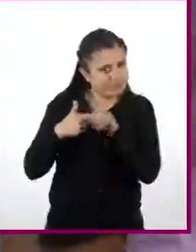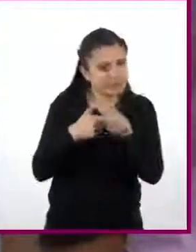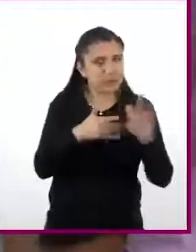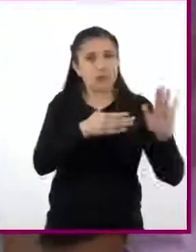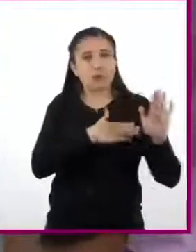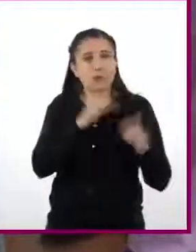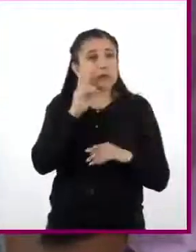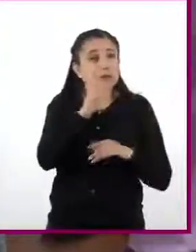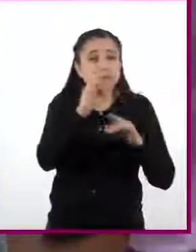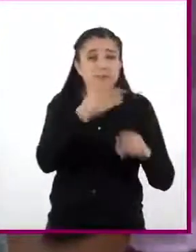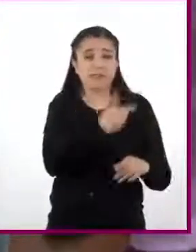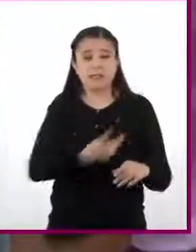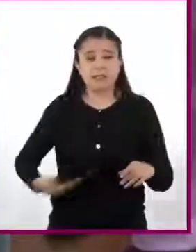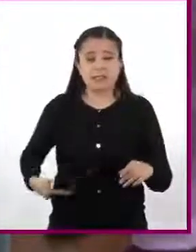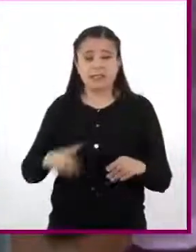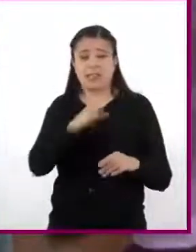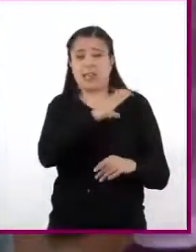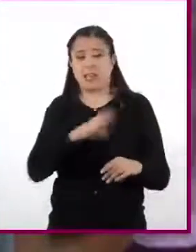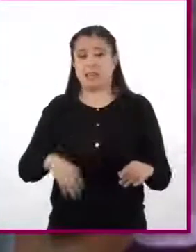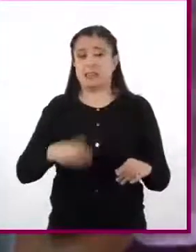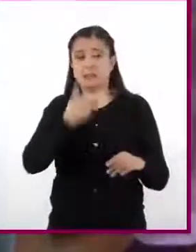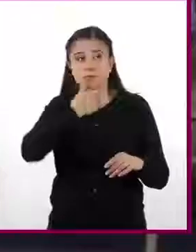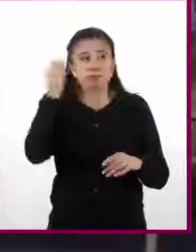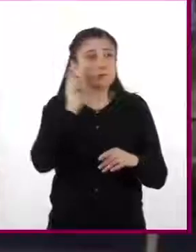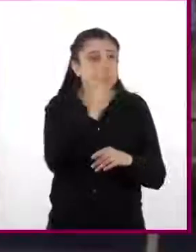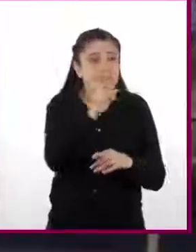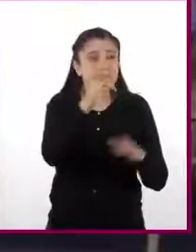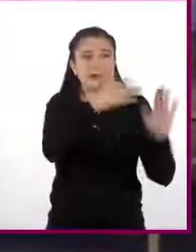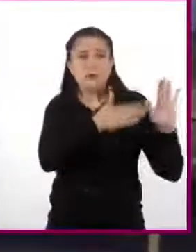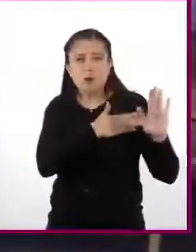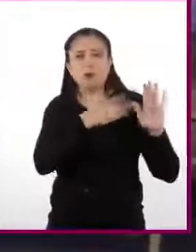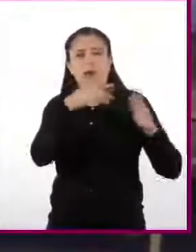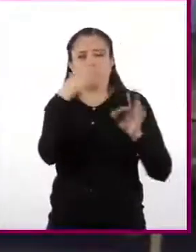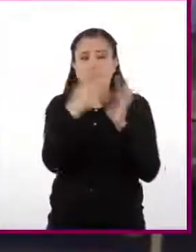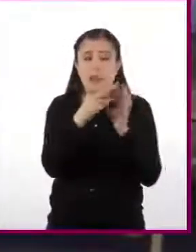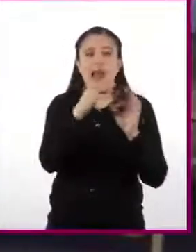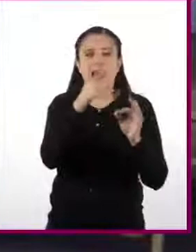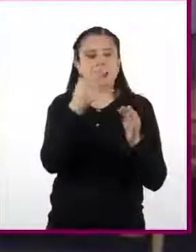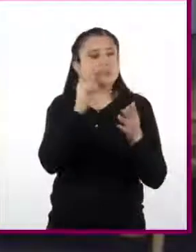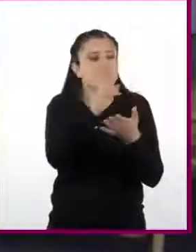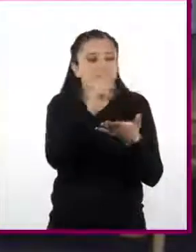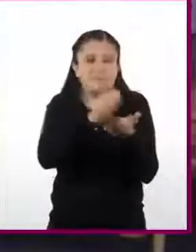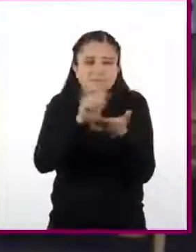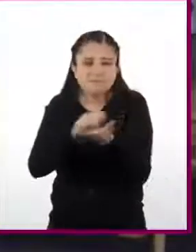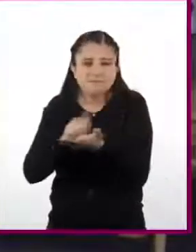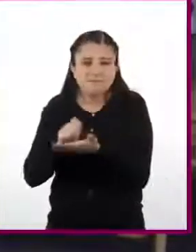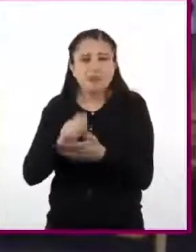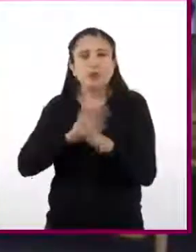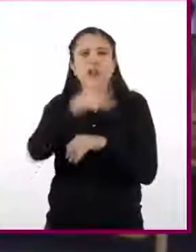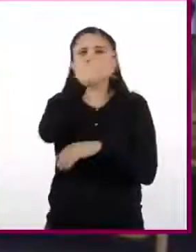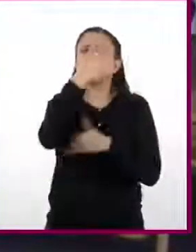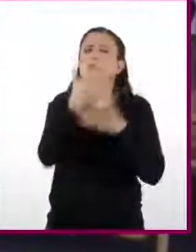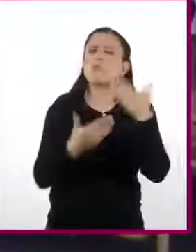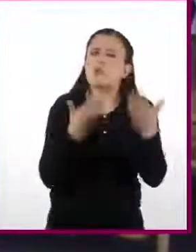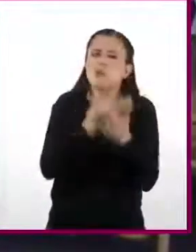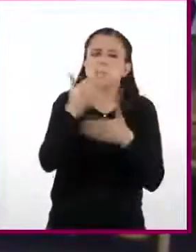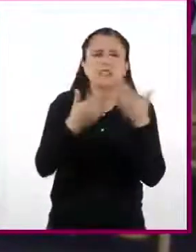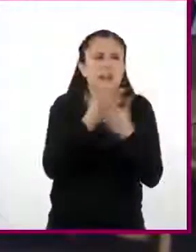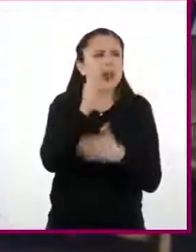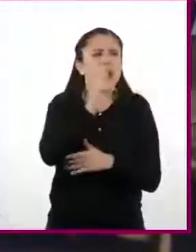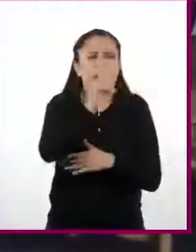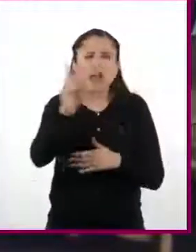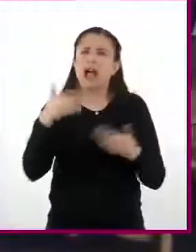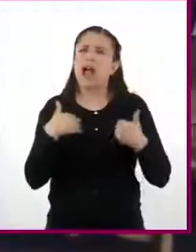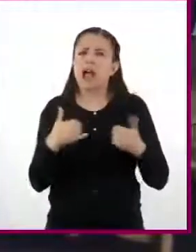promesas de campaña de nuestros representantes electos. Debemos conocer quiénes son y cuáles son sus propuestas para poder ejercer